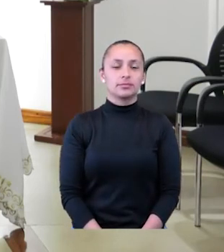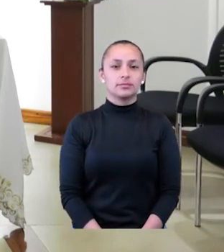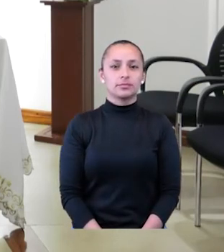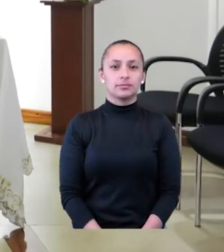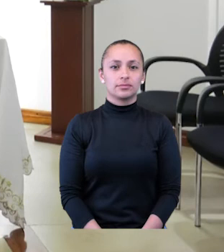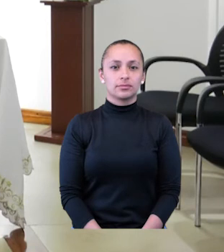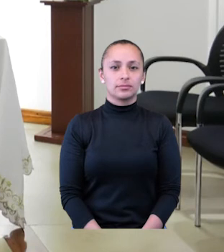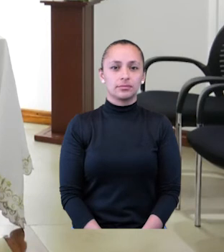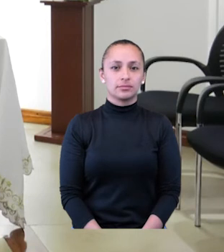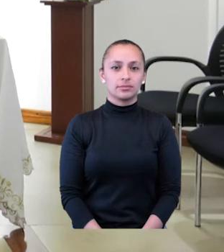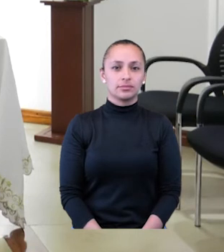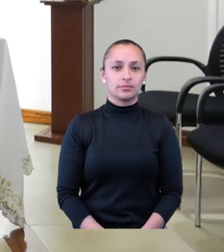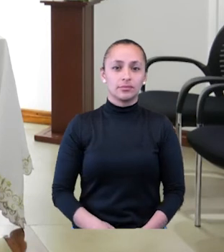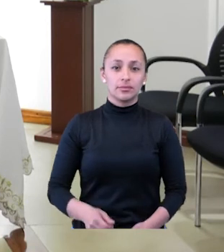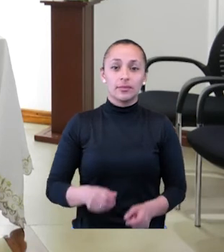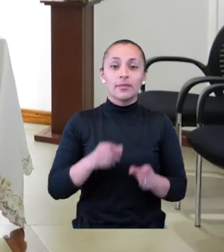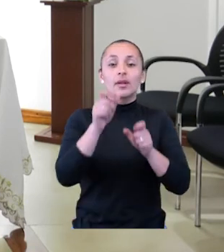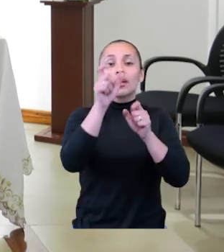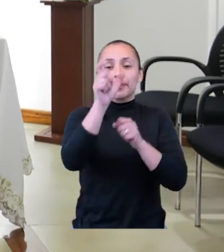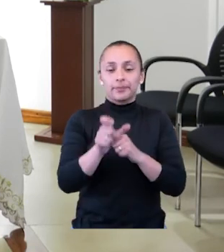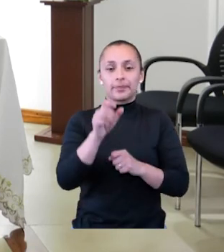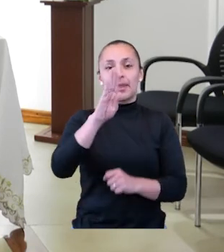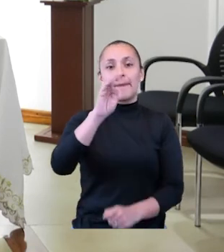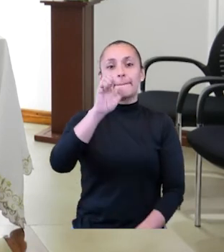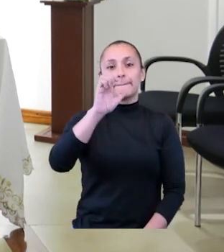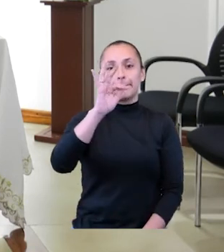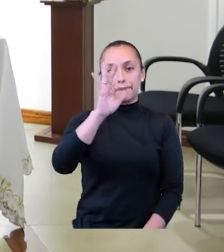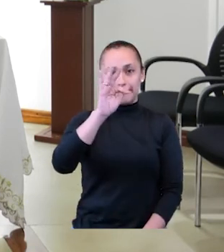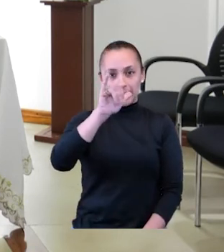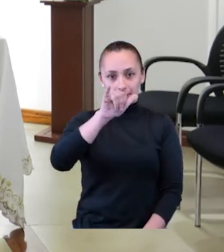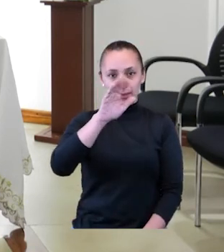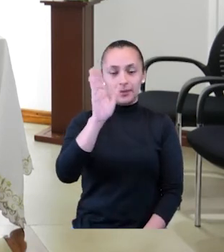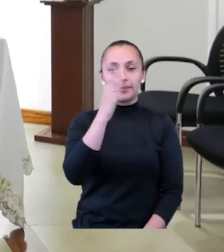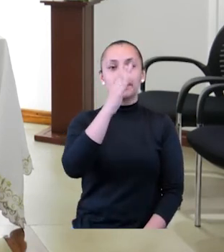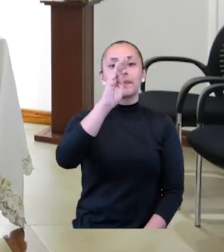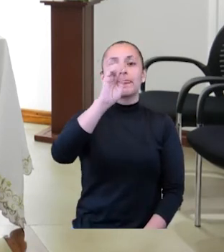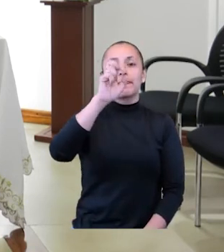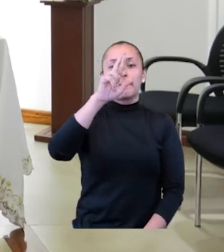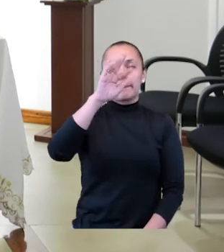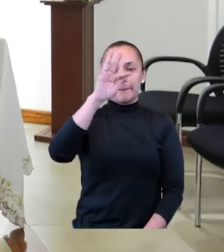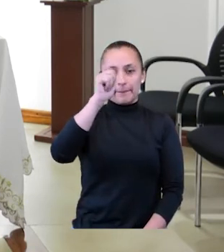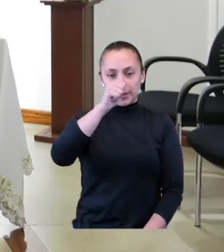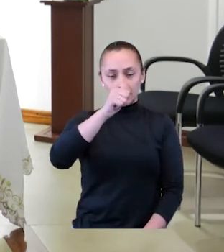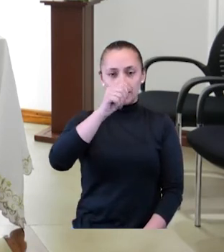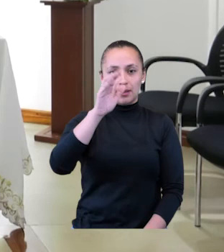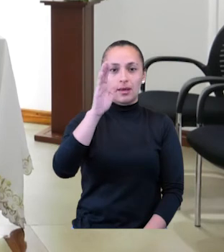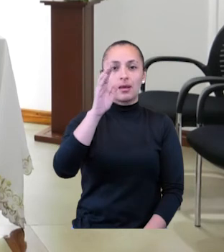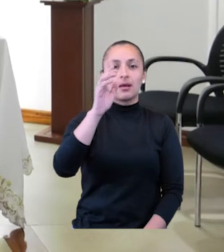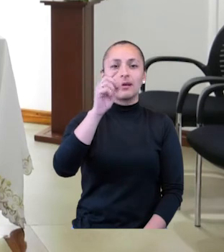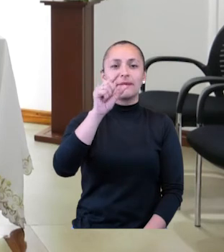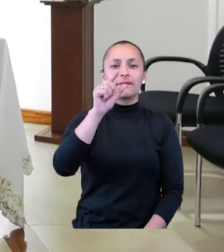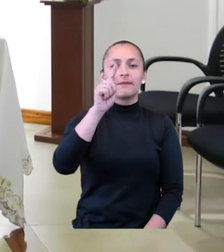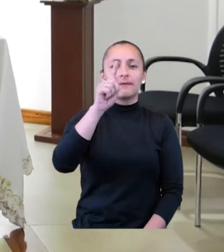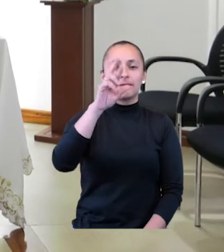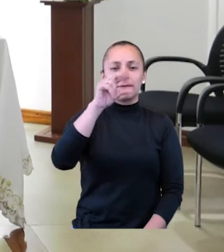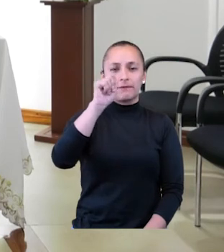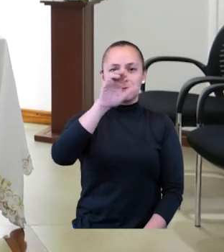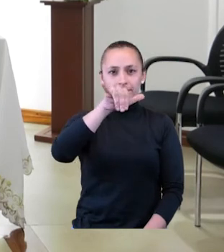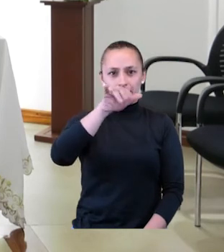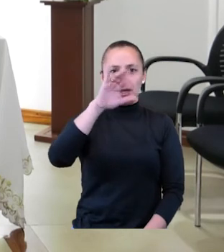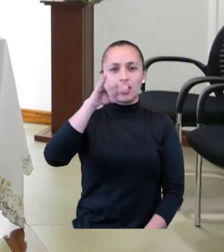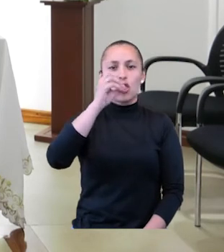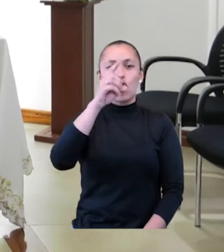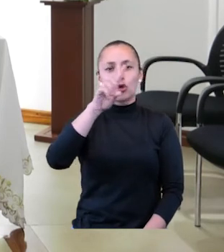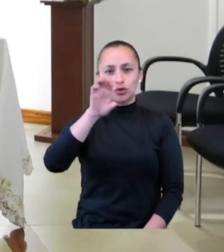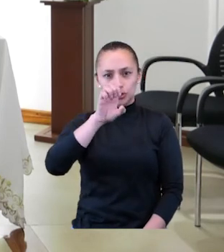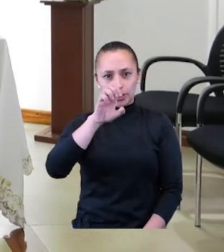que nuestros hermanos betty rubiano ver comer y tejada de sarria frijoles alfil a fray josé de